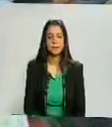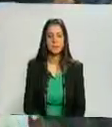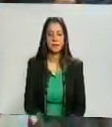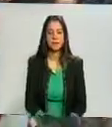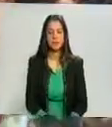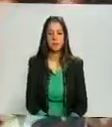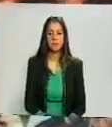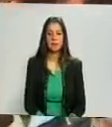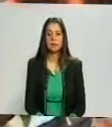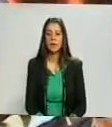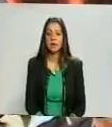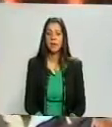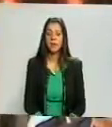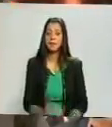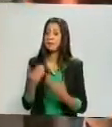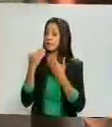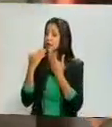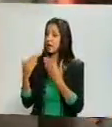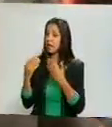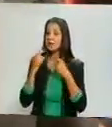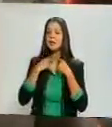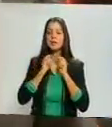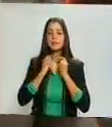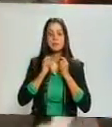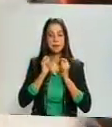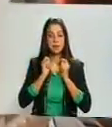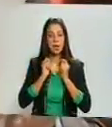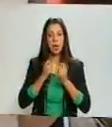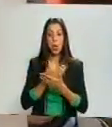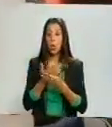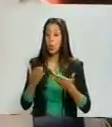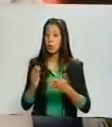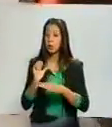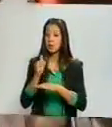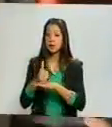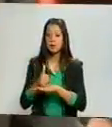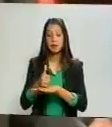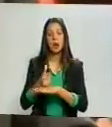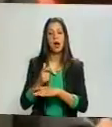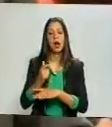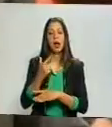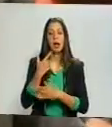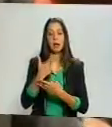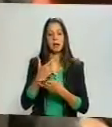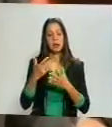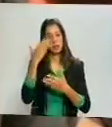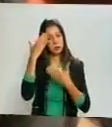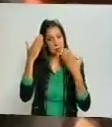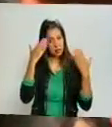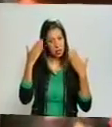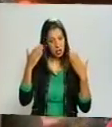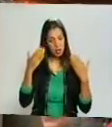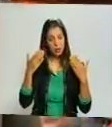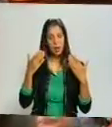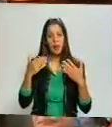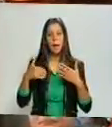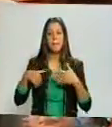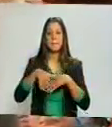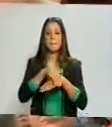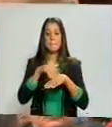Muchas gracias, compañero vicepresidente. Junta Directiva, saludo a todos ustedes, ciudadano